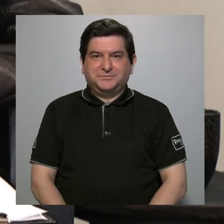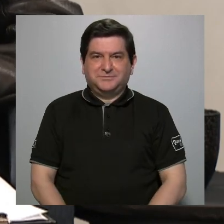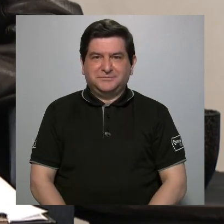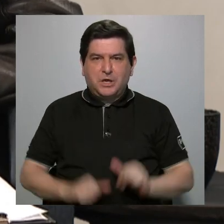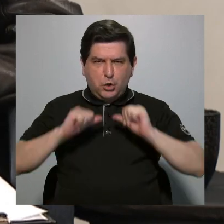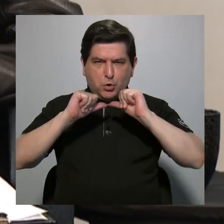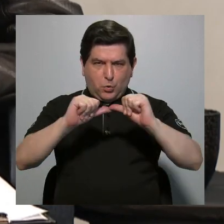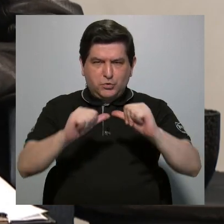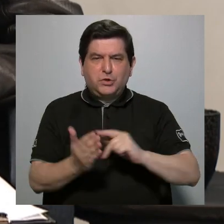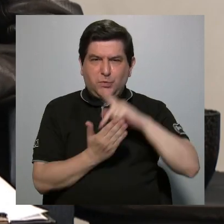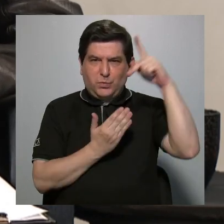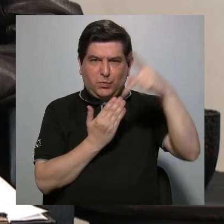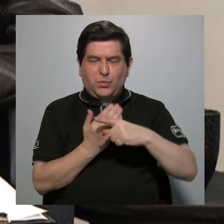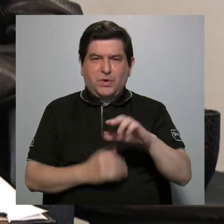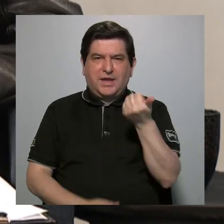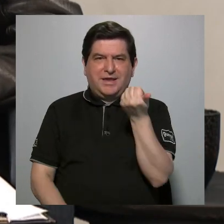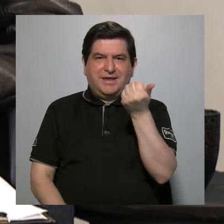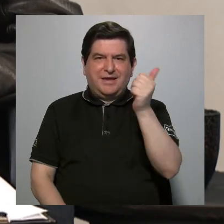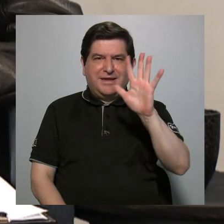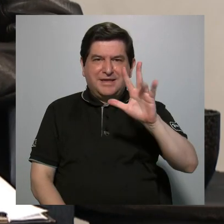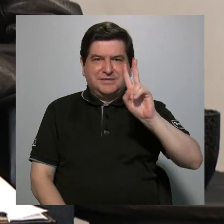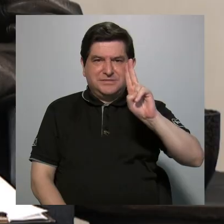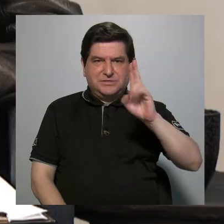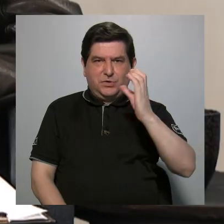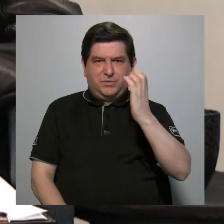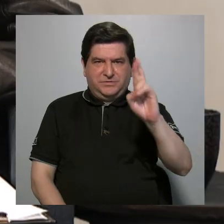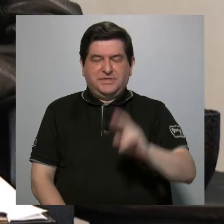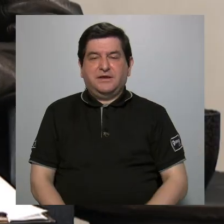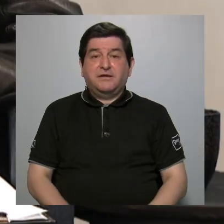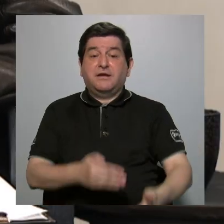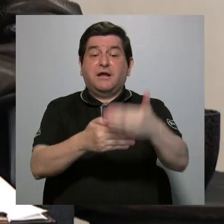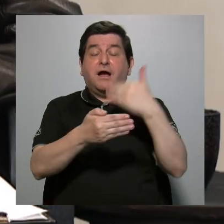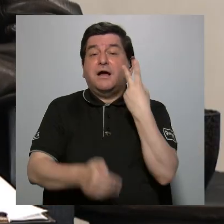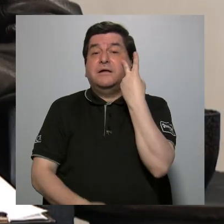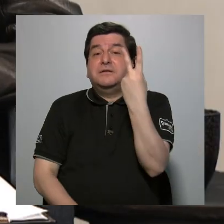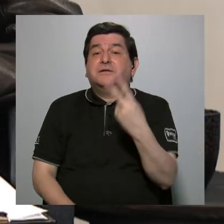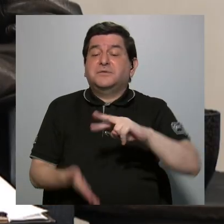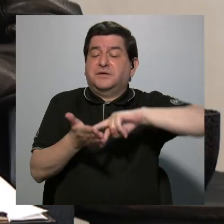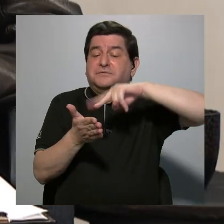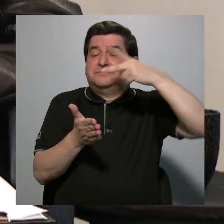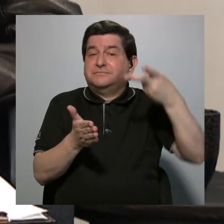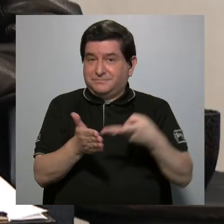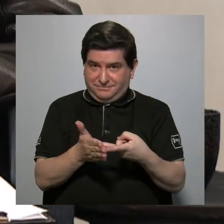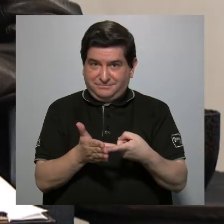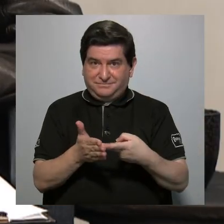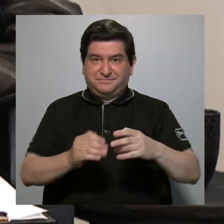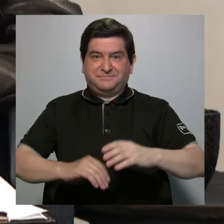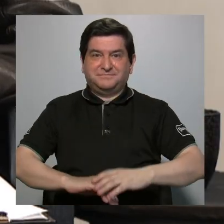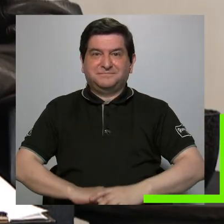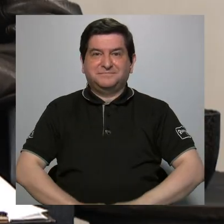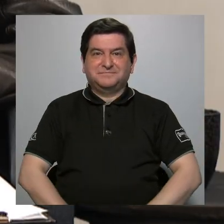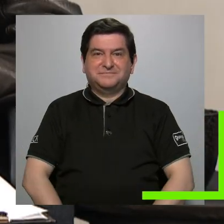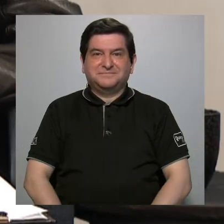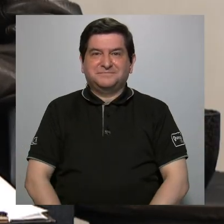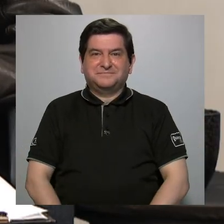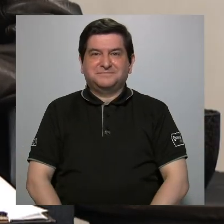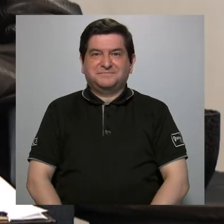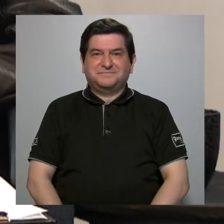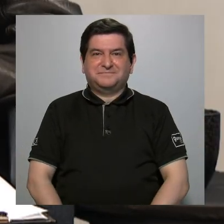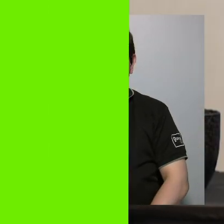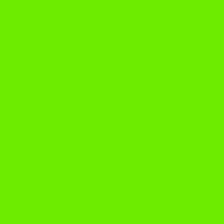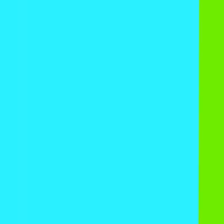ustedes. Continúen con la programación de Canal 15 UCR, no sin antes ver nuestra sección Conceptos.